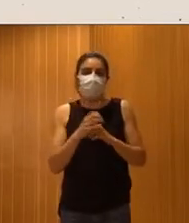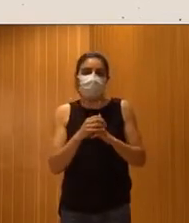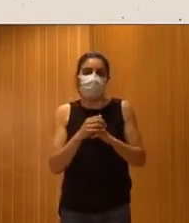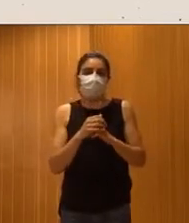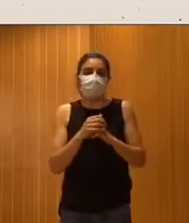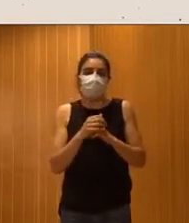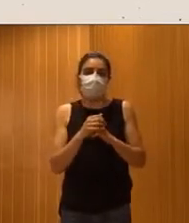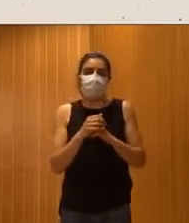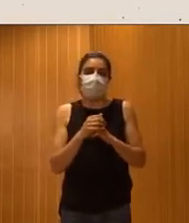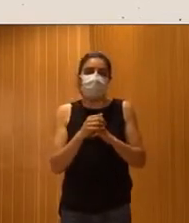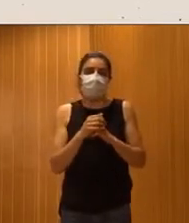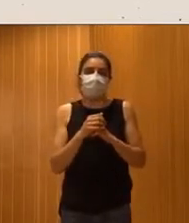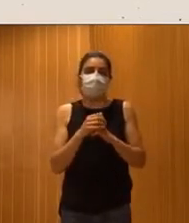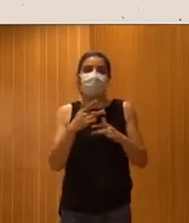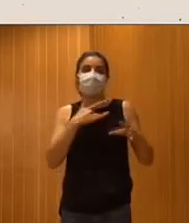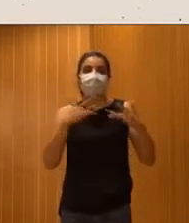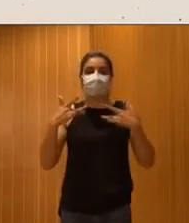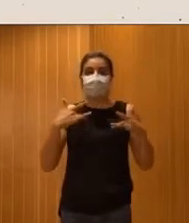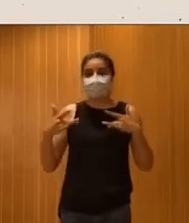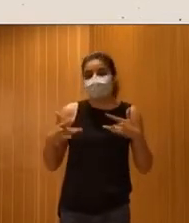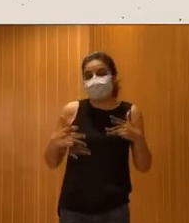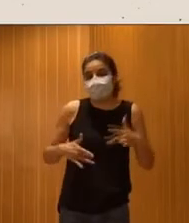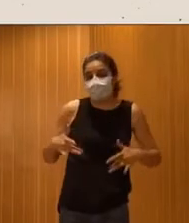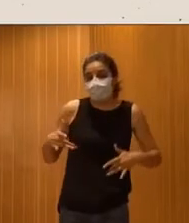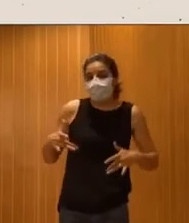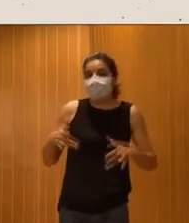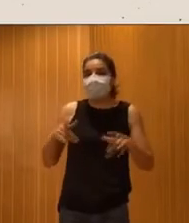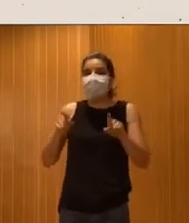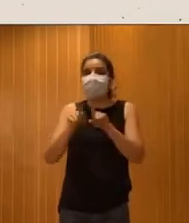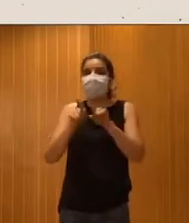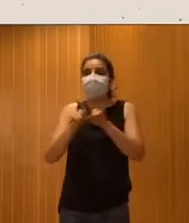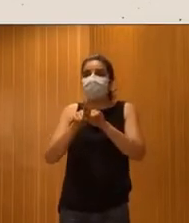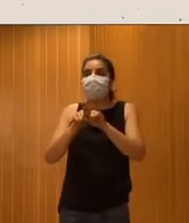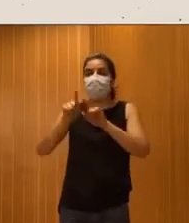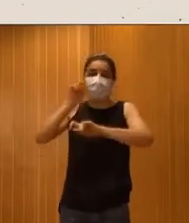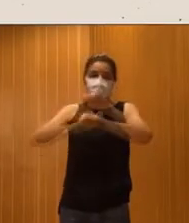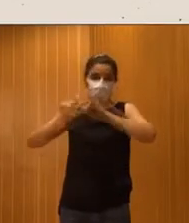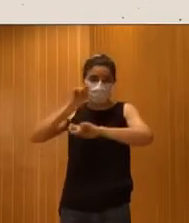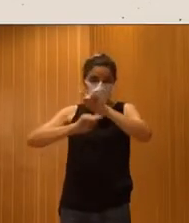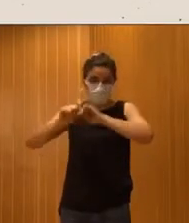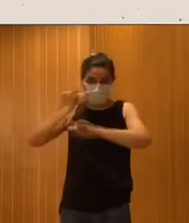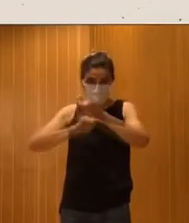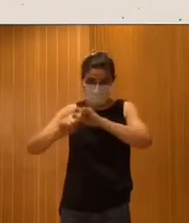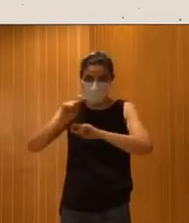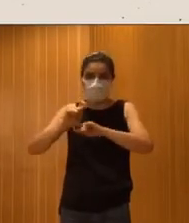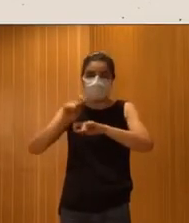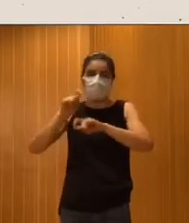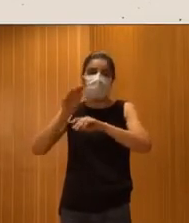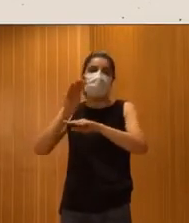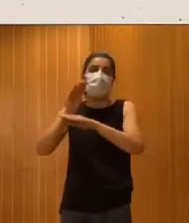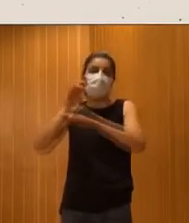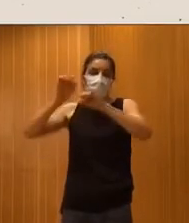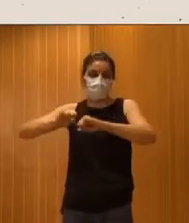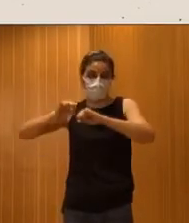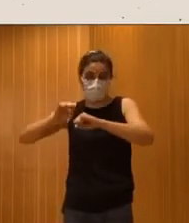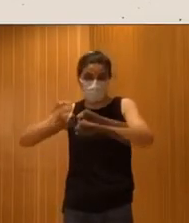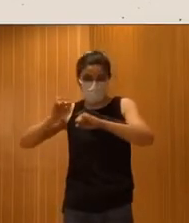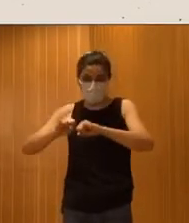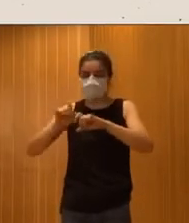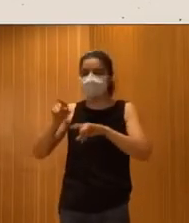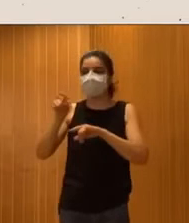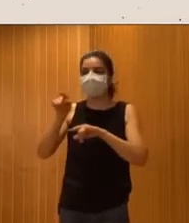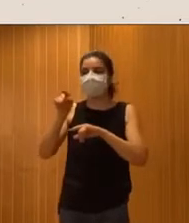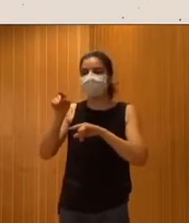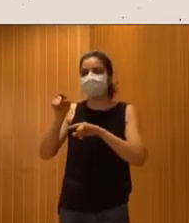taxonomías generadas por la Asociación Internacional de Psicogeriatría entre el 97 y el 2000, pues